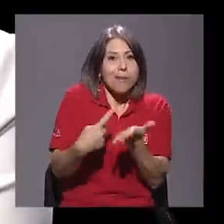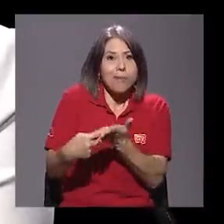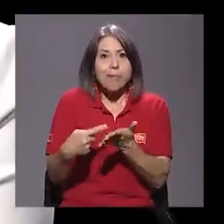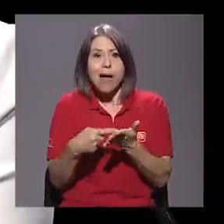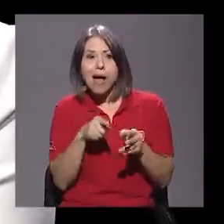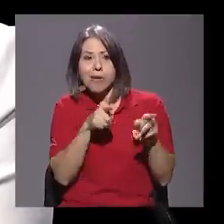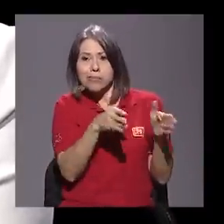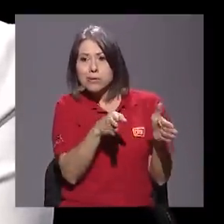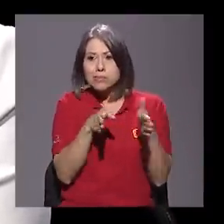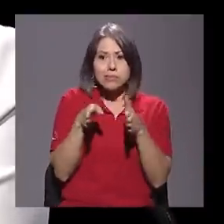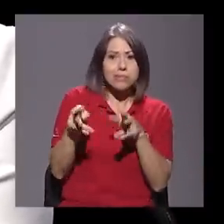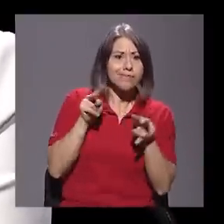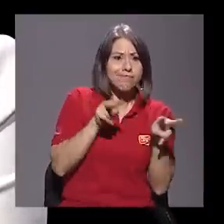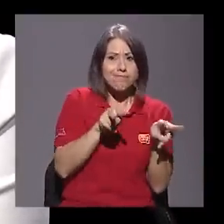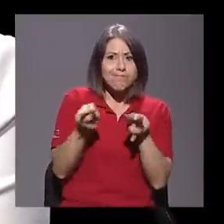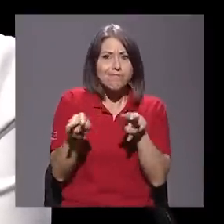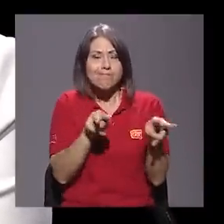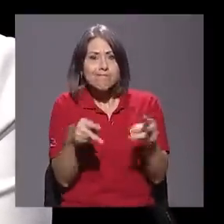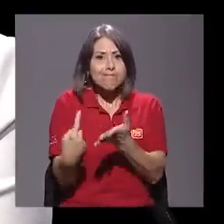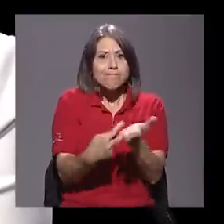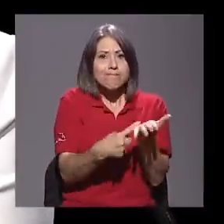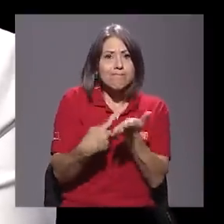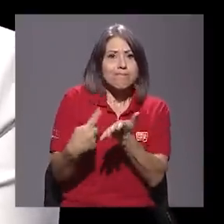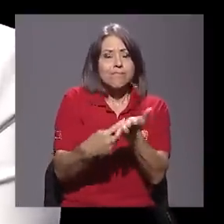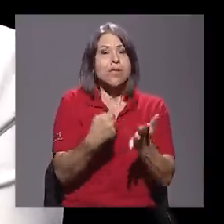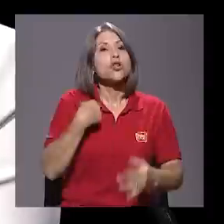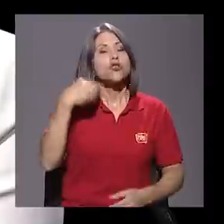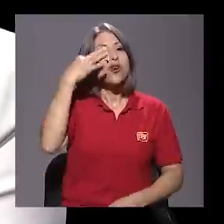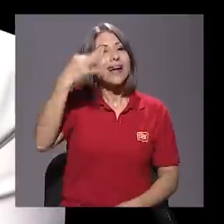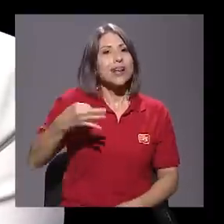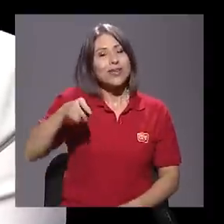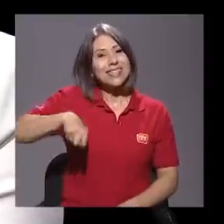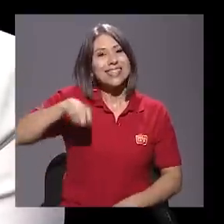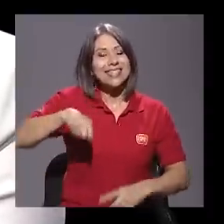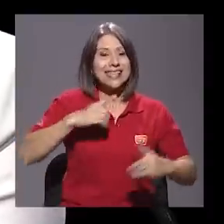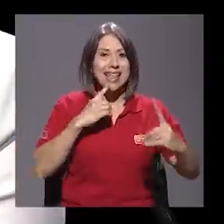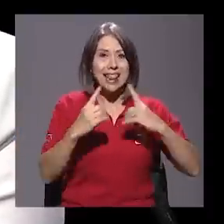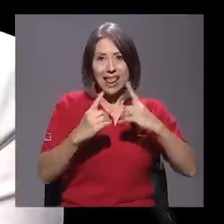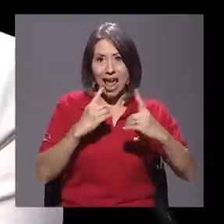pues. Vamos a ver, yo creo que se necesita